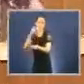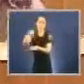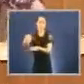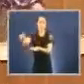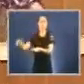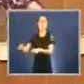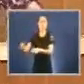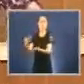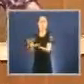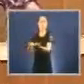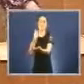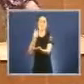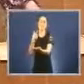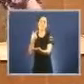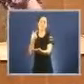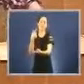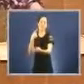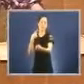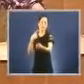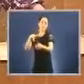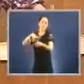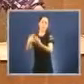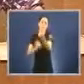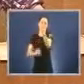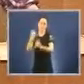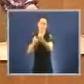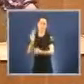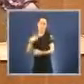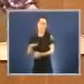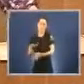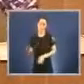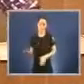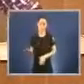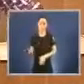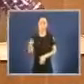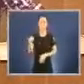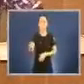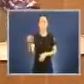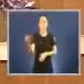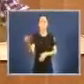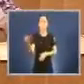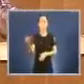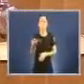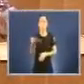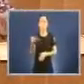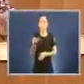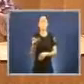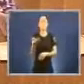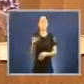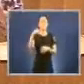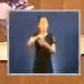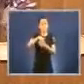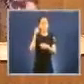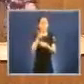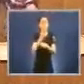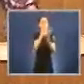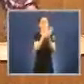de insuficiencia de rentas familiares, que se determine e concrete na respectiva ordenanza,